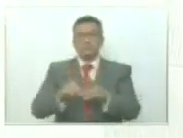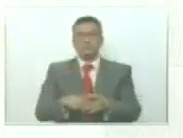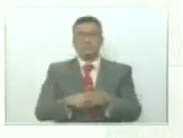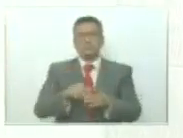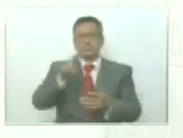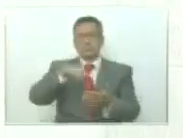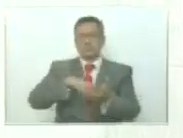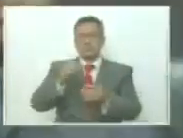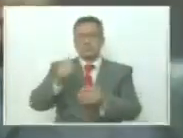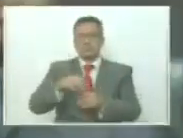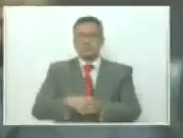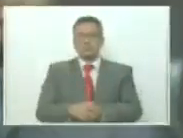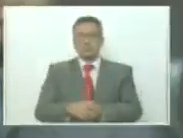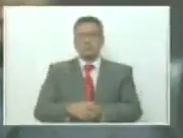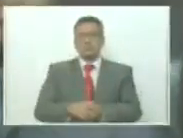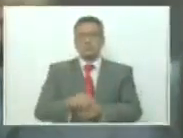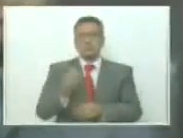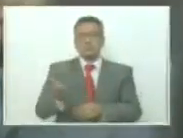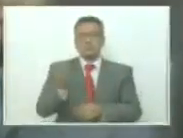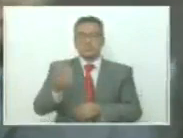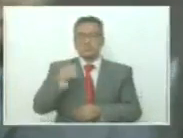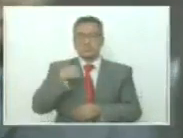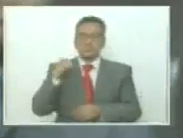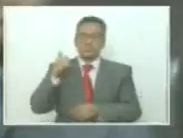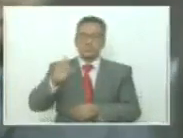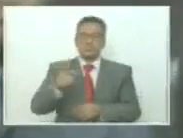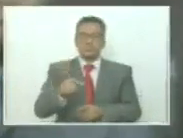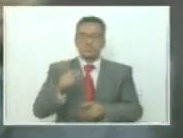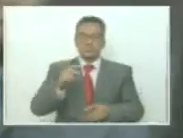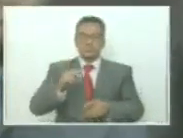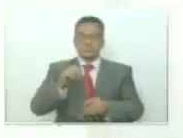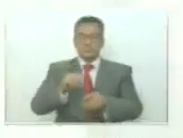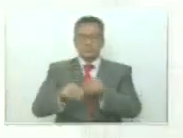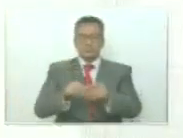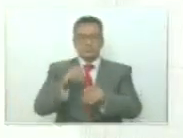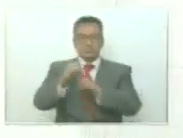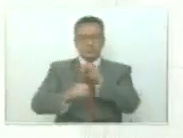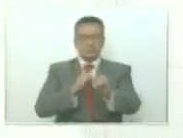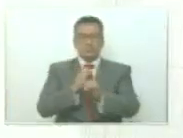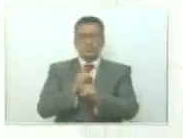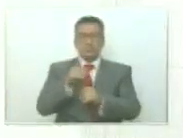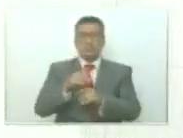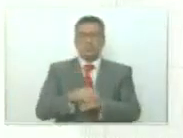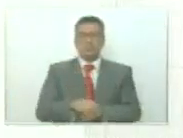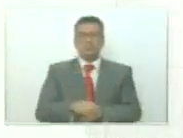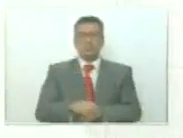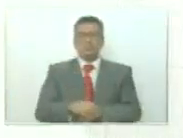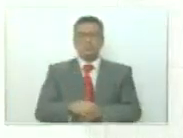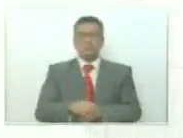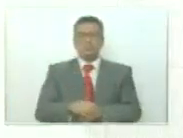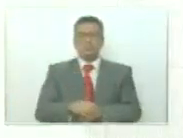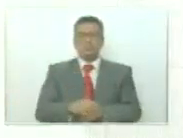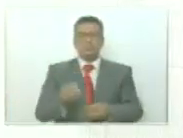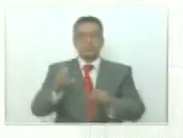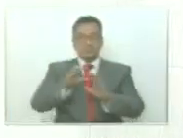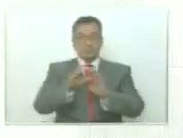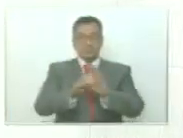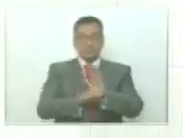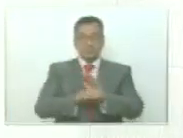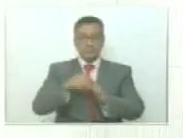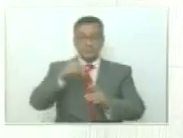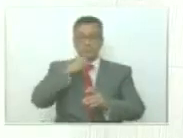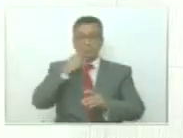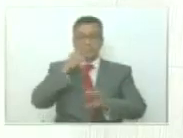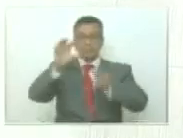1999 y 2010, destacando la trayectoria en asuntos de índole internacional como miembro de la Comisión de